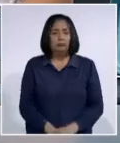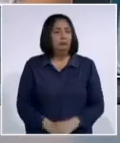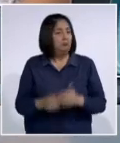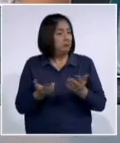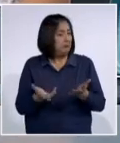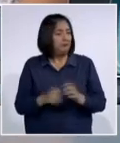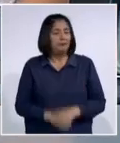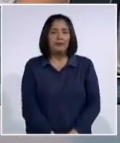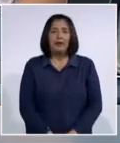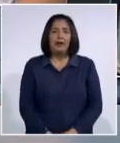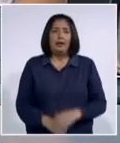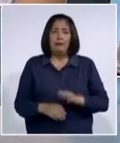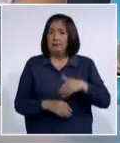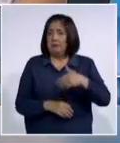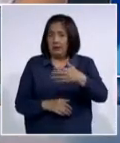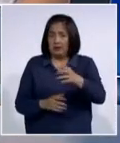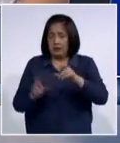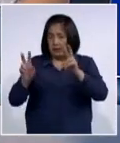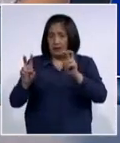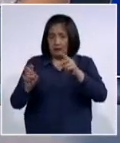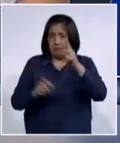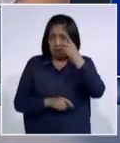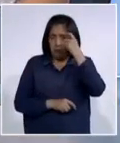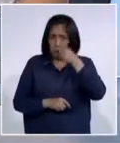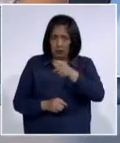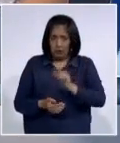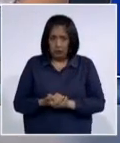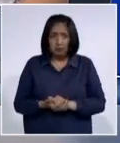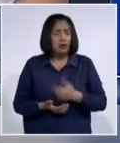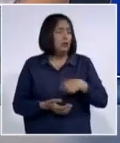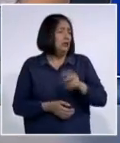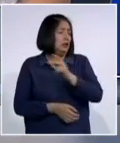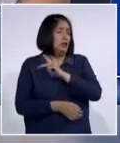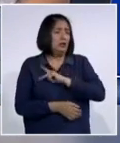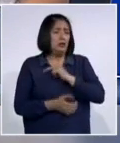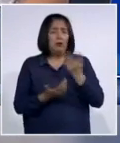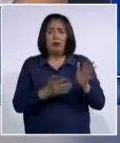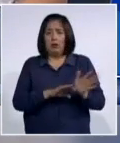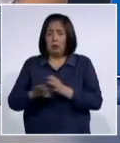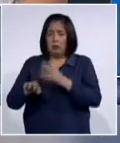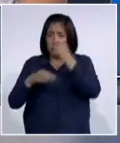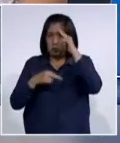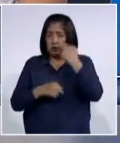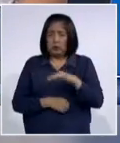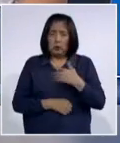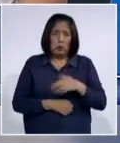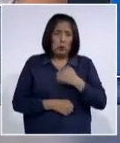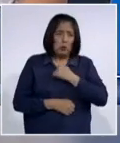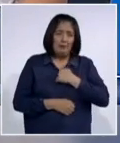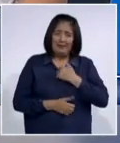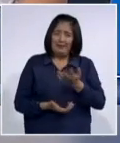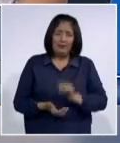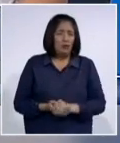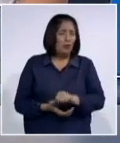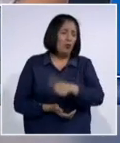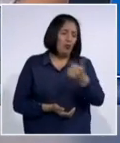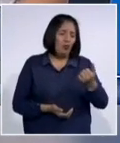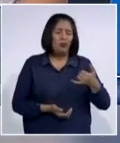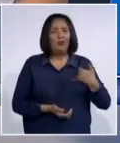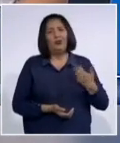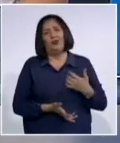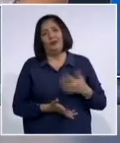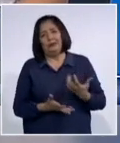Bueno, vamos ahora, más allá de seguir el tema político con el caso de Keiko Fujimori, vamos a hablar de una noticia realmente lamentable. Otro de los jóvenes